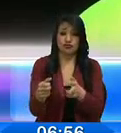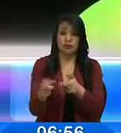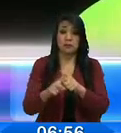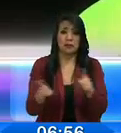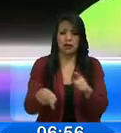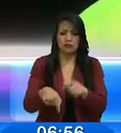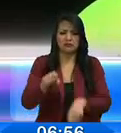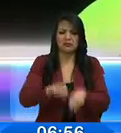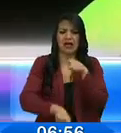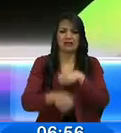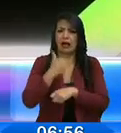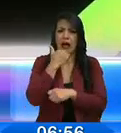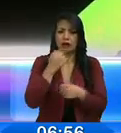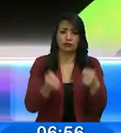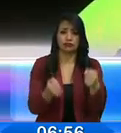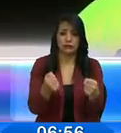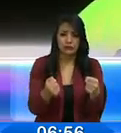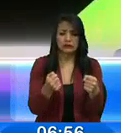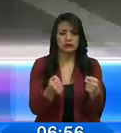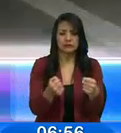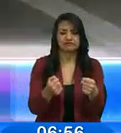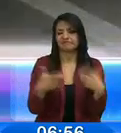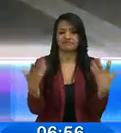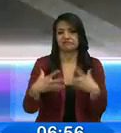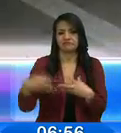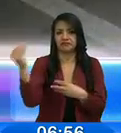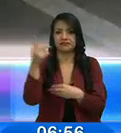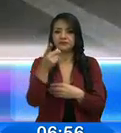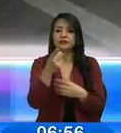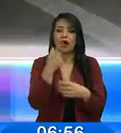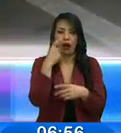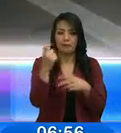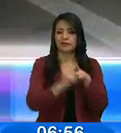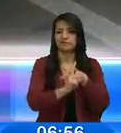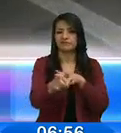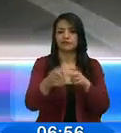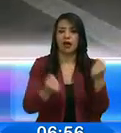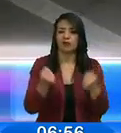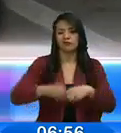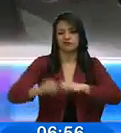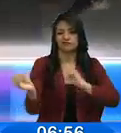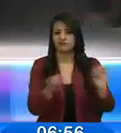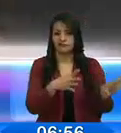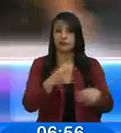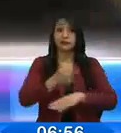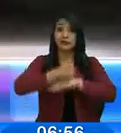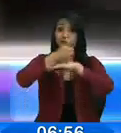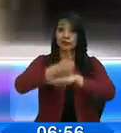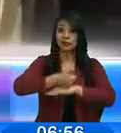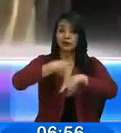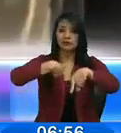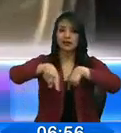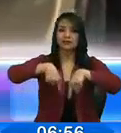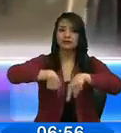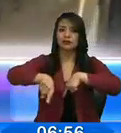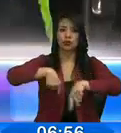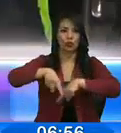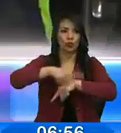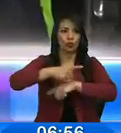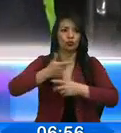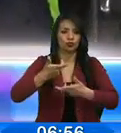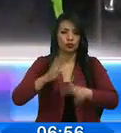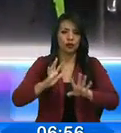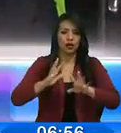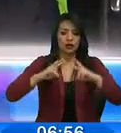algún daño, lo dejó abandonado. Agentes de la Oficina de Investigación de Accidentes de Tránsito de la CTE realizaron